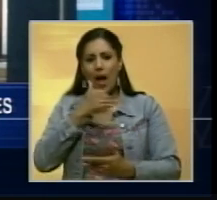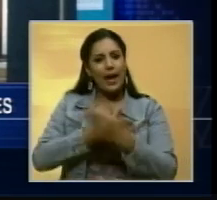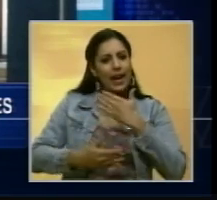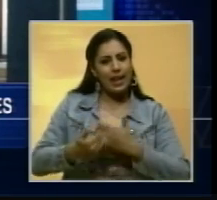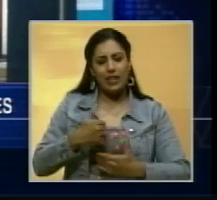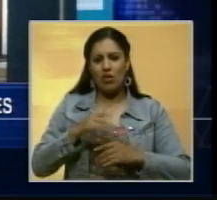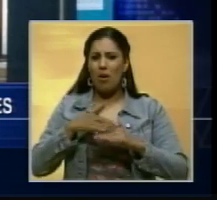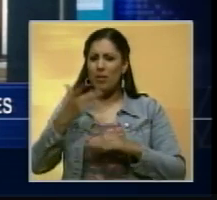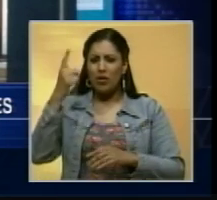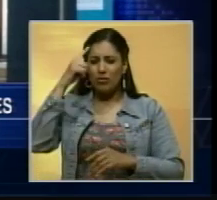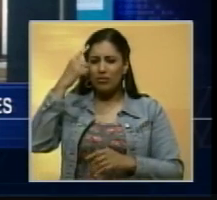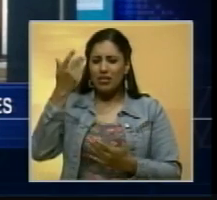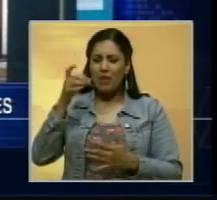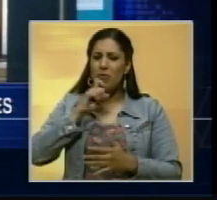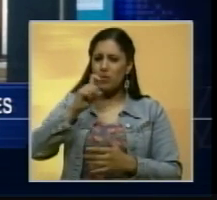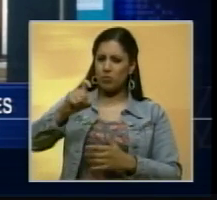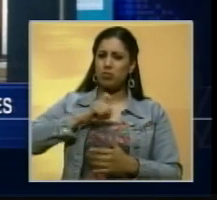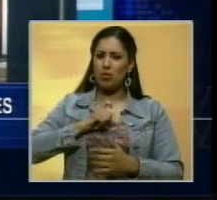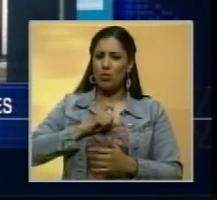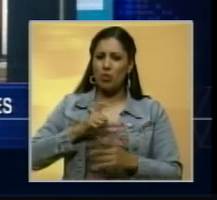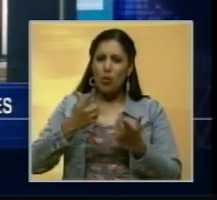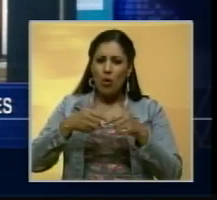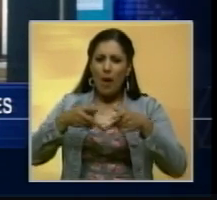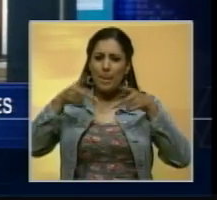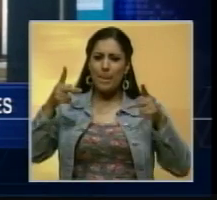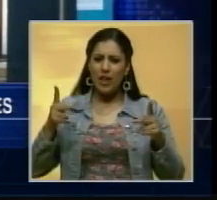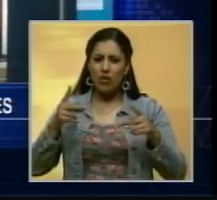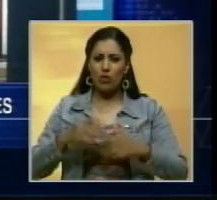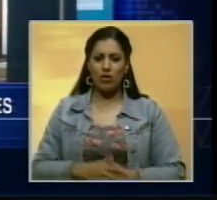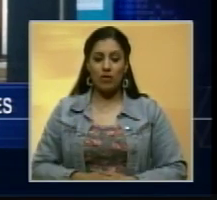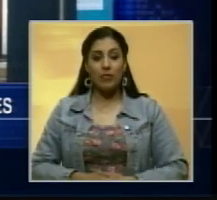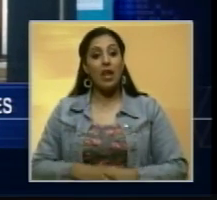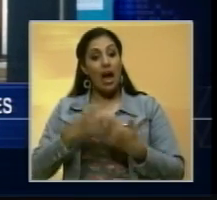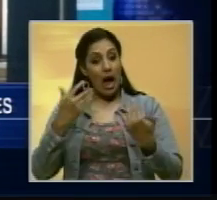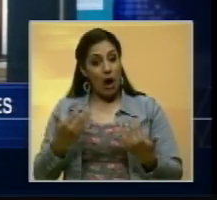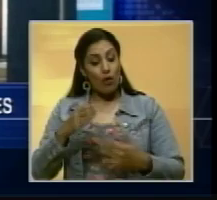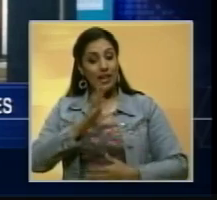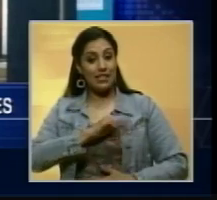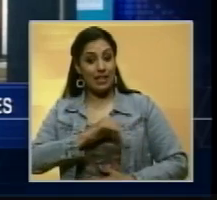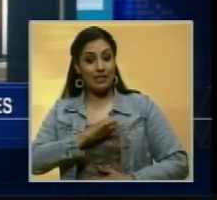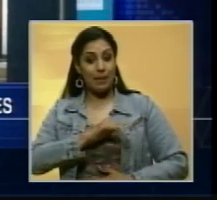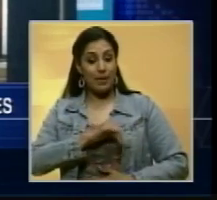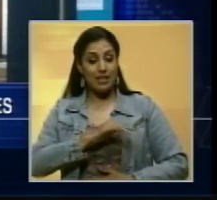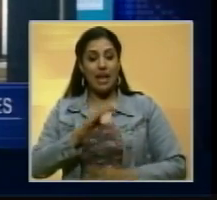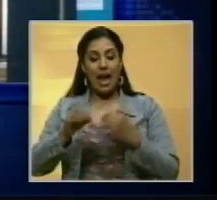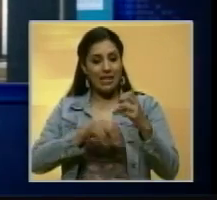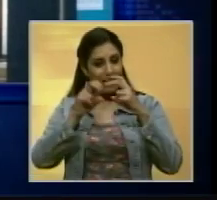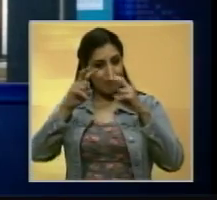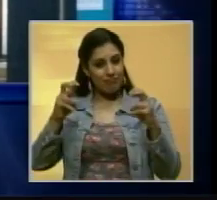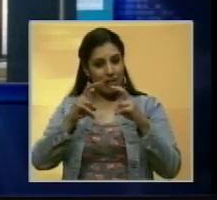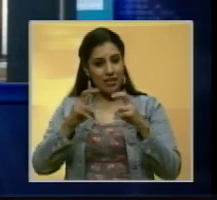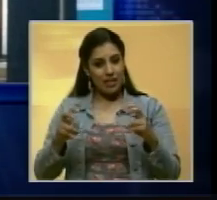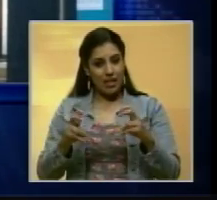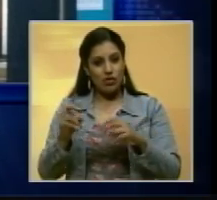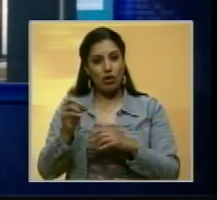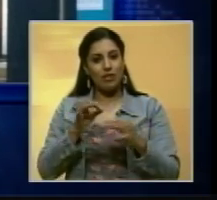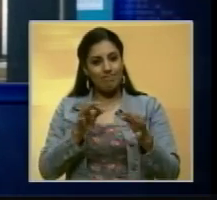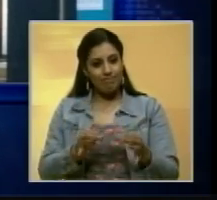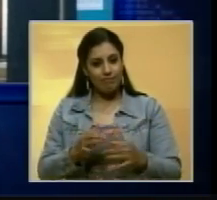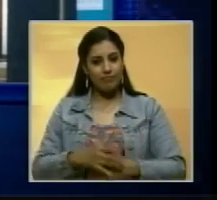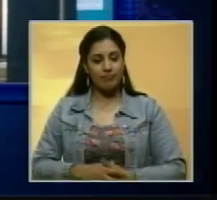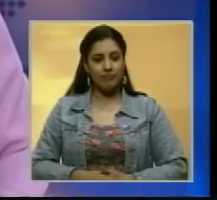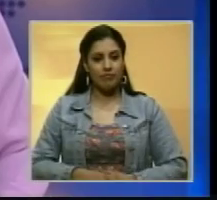heridos y desconocen las razones por las cuales se llevó a cabo este hecho. Funcionarios del CICPC ya realizan las investigaciones